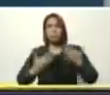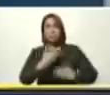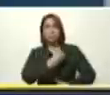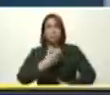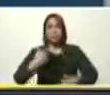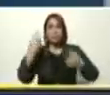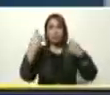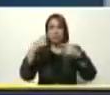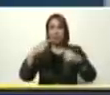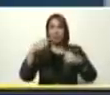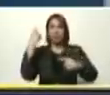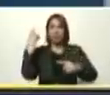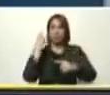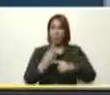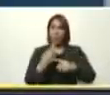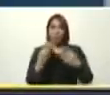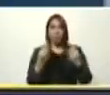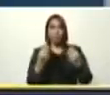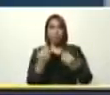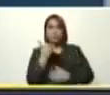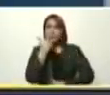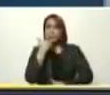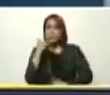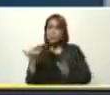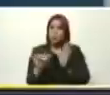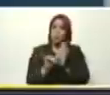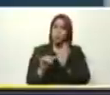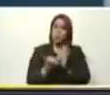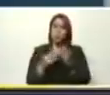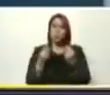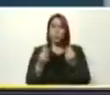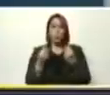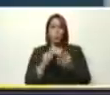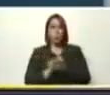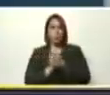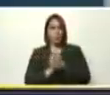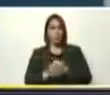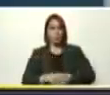etapa sea una etapa de mucha cercanía, compañero, se lo digo.